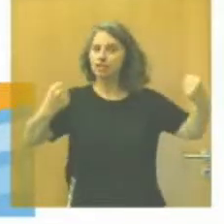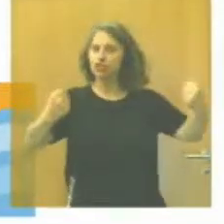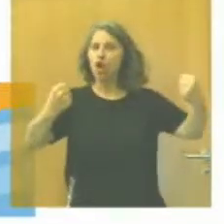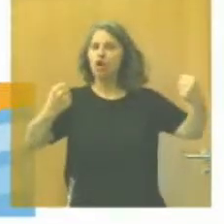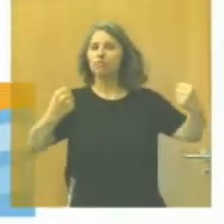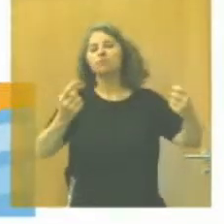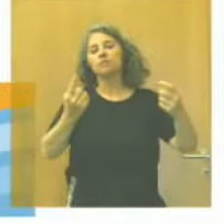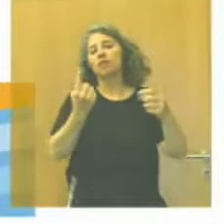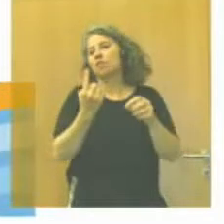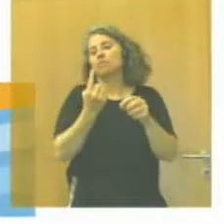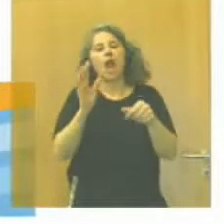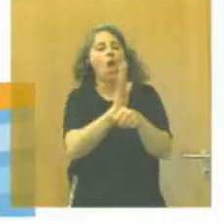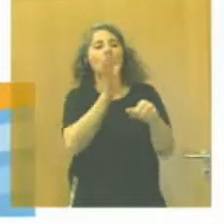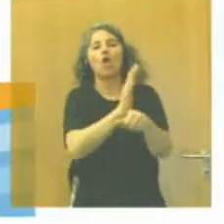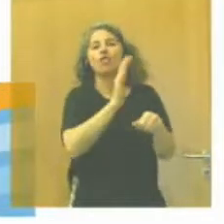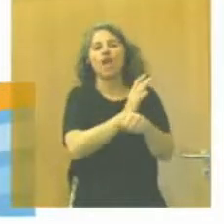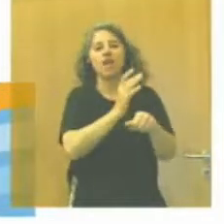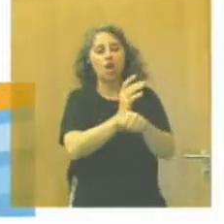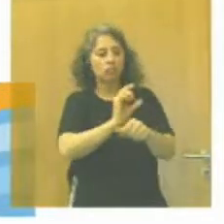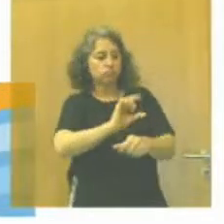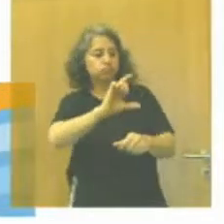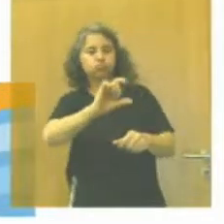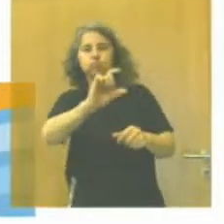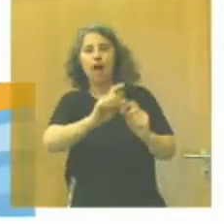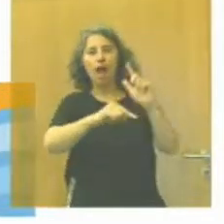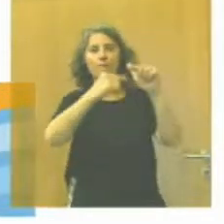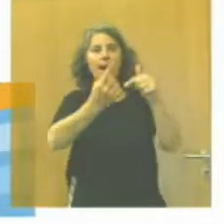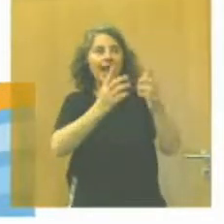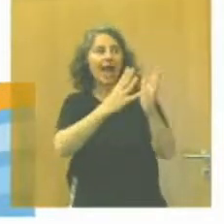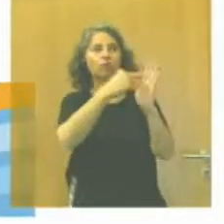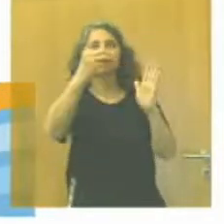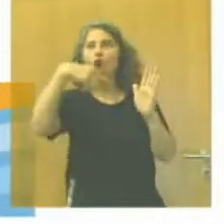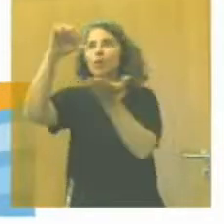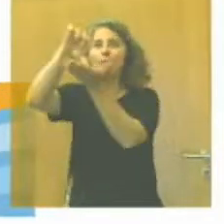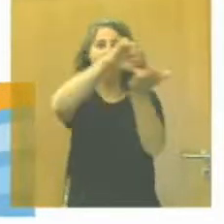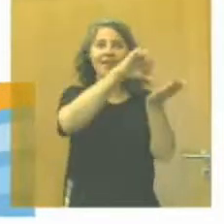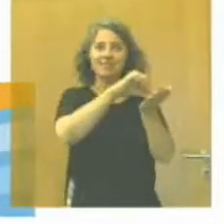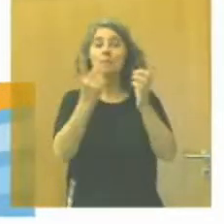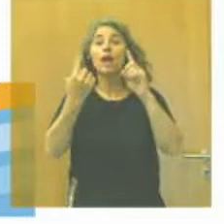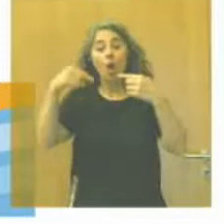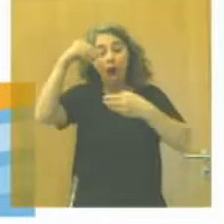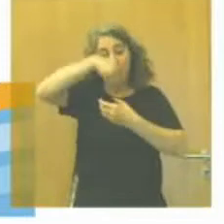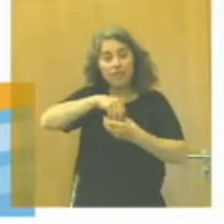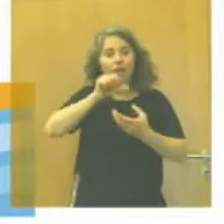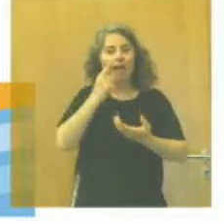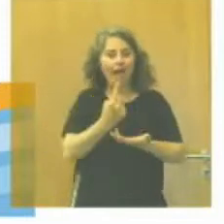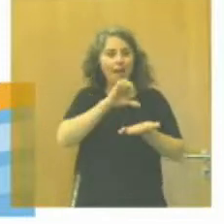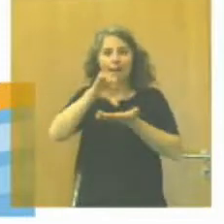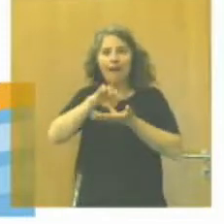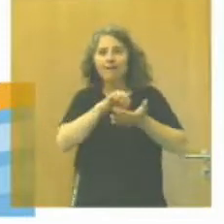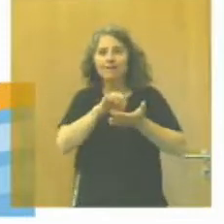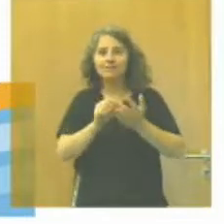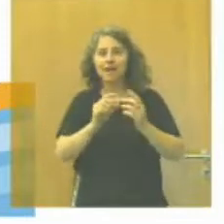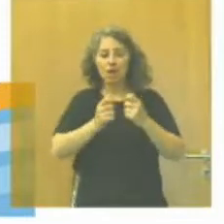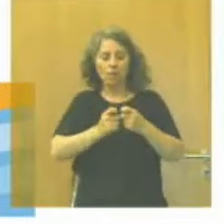medio plazo de los modelos escalables a otros países, pero también dentro de cada país a diferentes